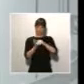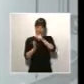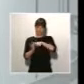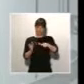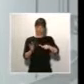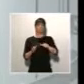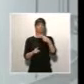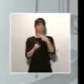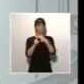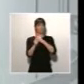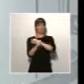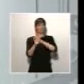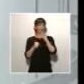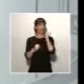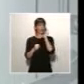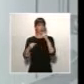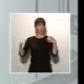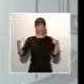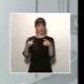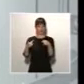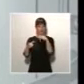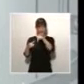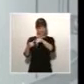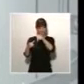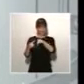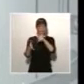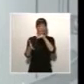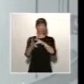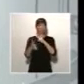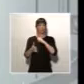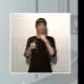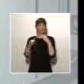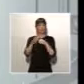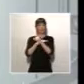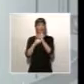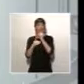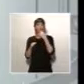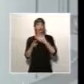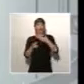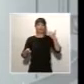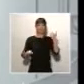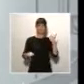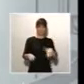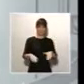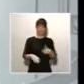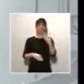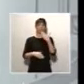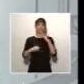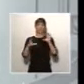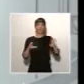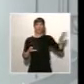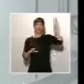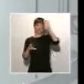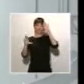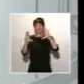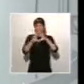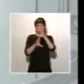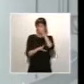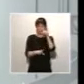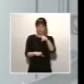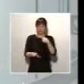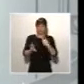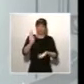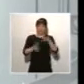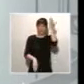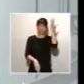tenemos o están o han estado hospitalizados. Y hay comunidades autónomas como Madrid que estos datos son todavía más altos, llegando al